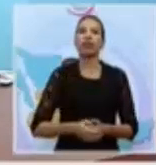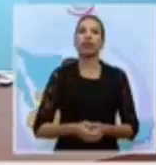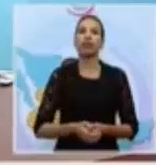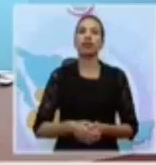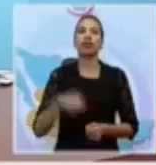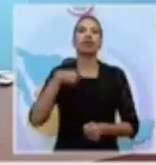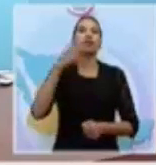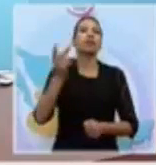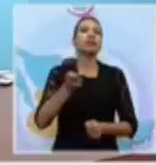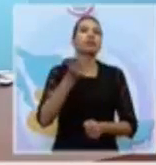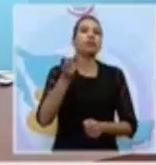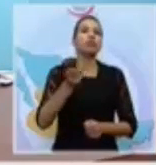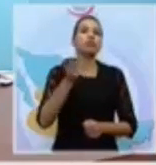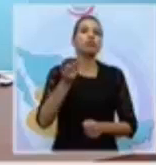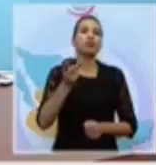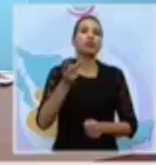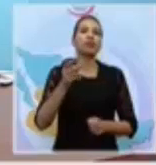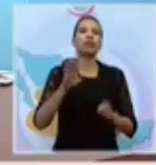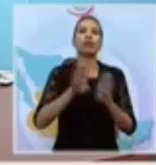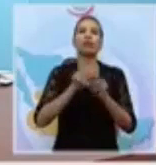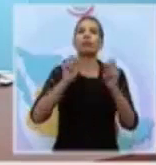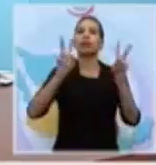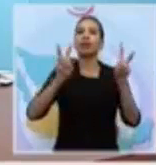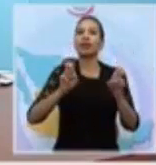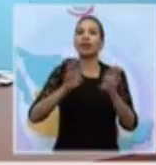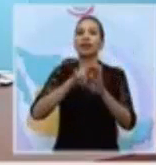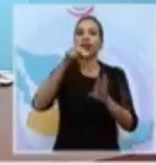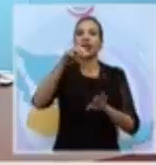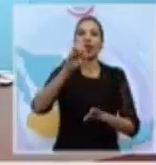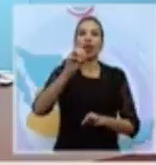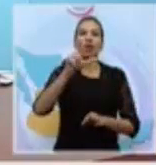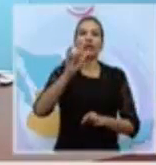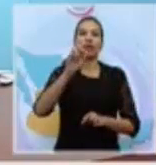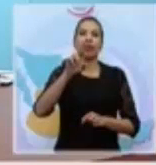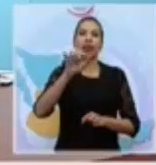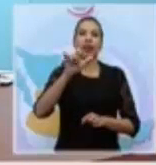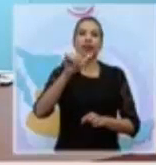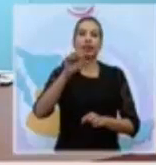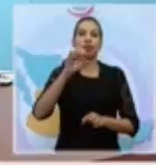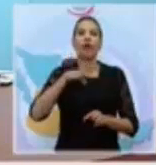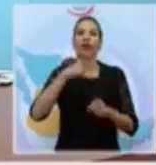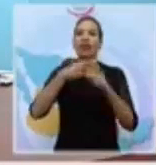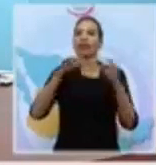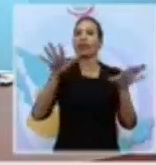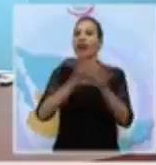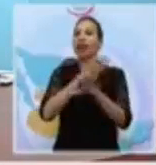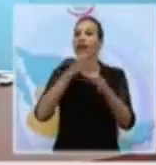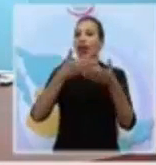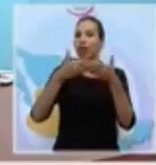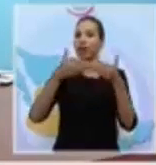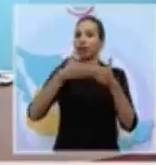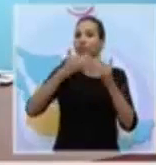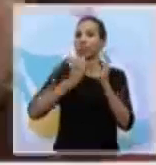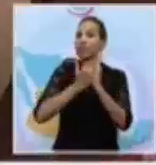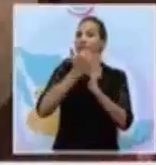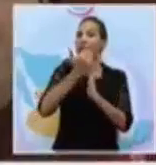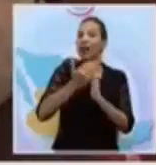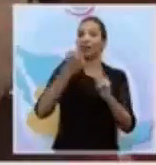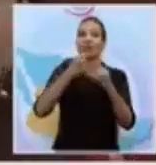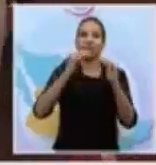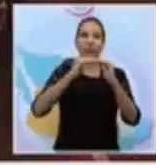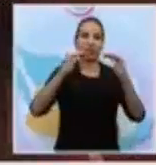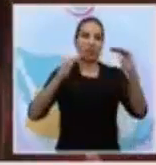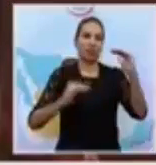Mi pregunta es acerca del neoliberalismo. Este modelo ¿Del qué? Neoliberalismo. La